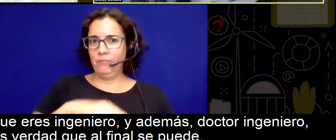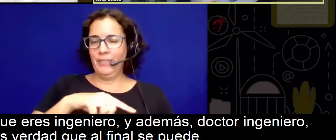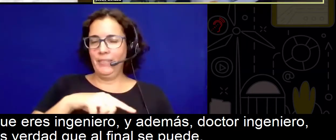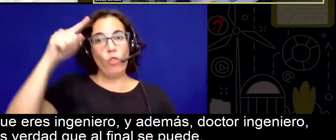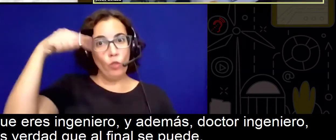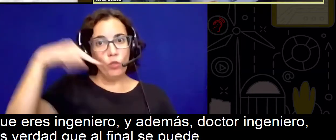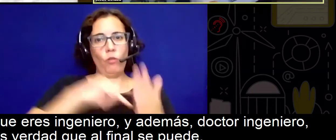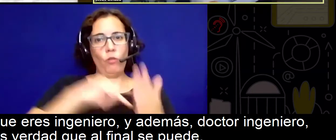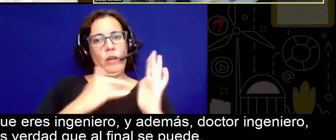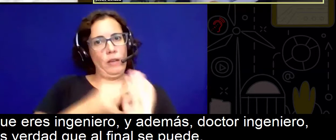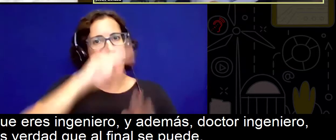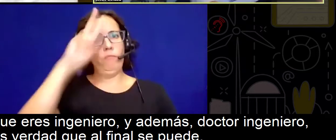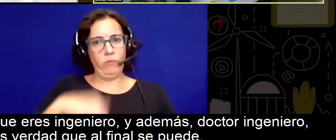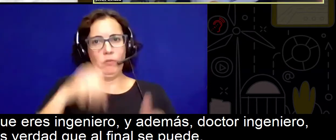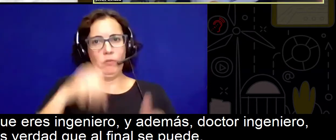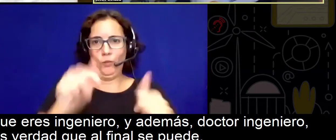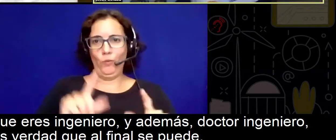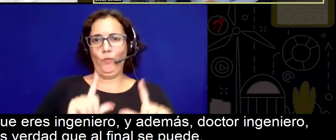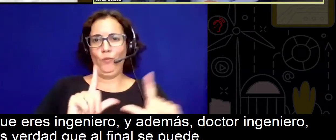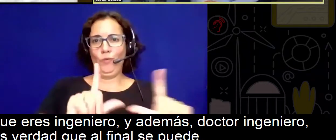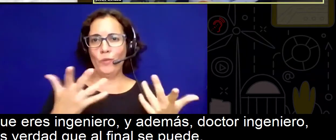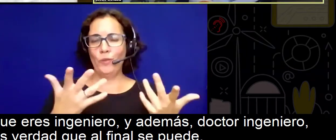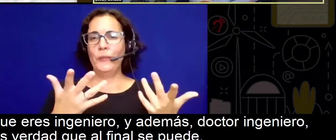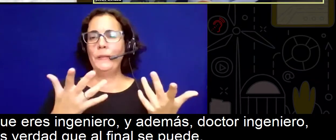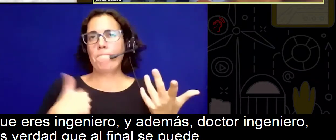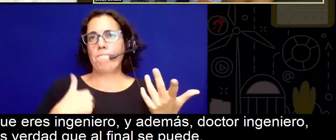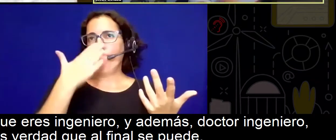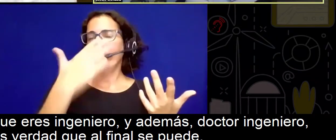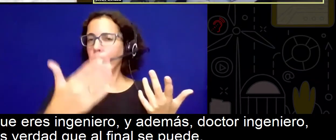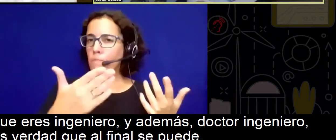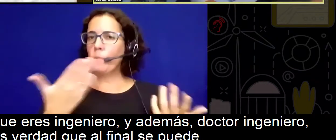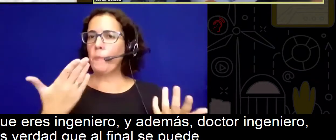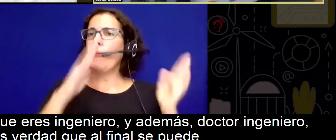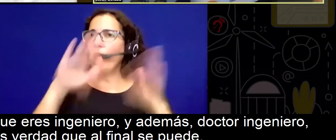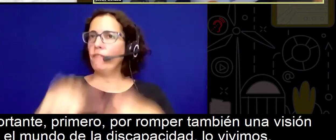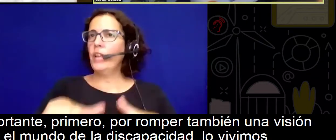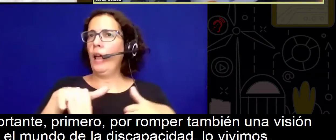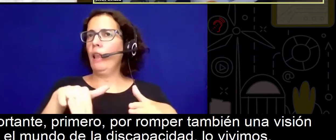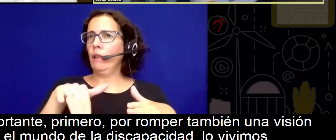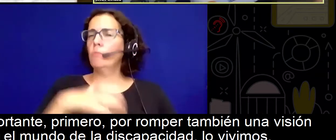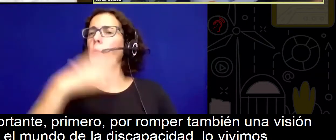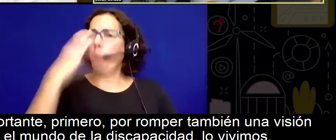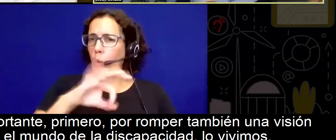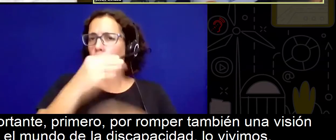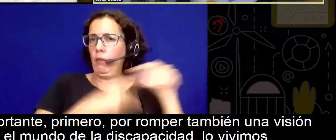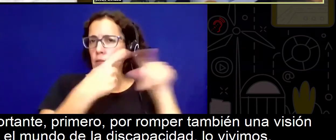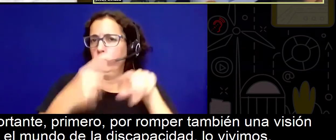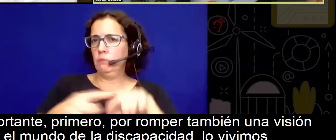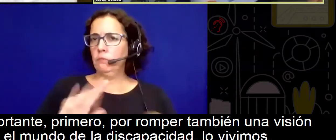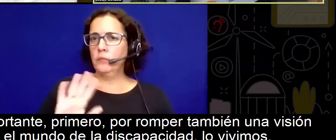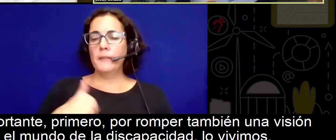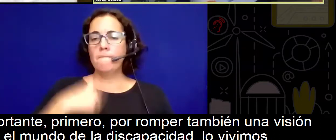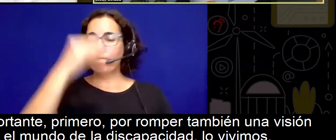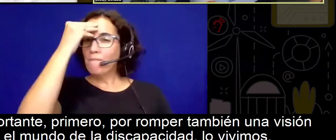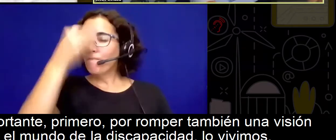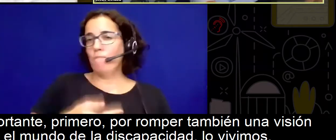ingeniero y bueno, pues es verdad que al final se puede, ¿no? Pues bueno, yo creo que es importante,